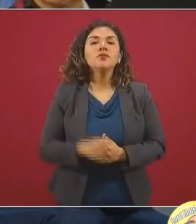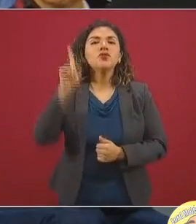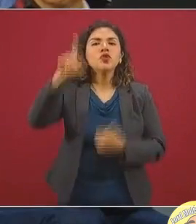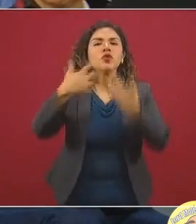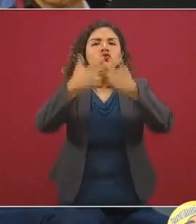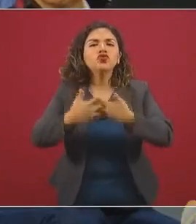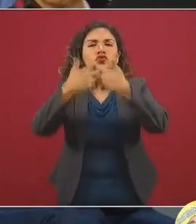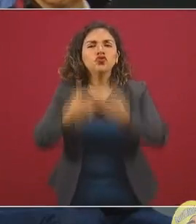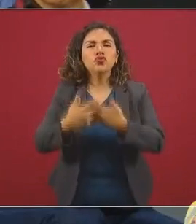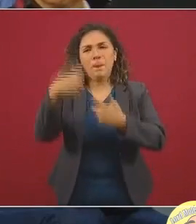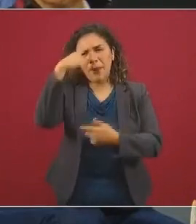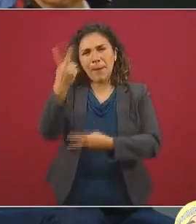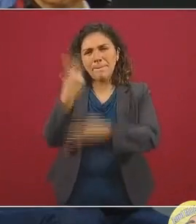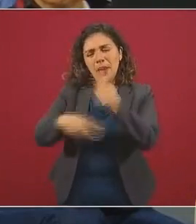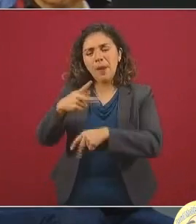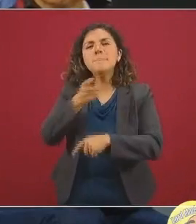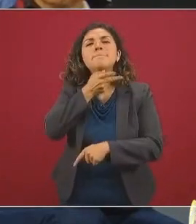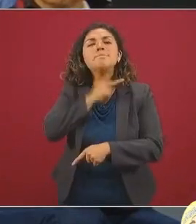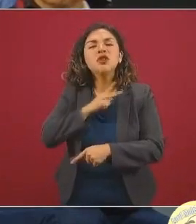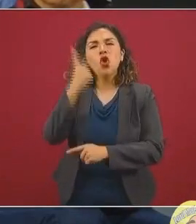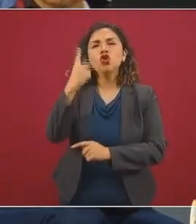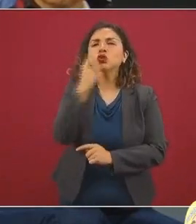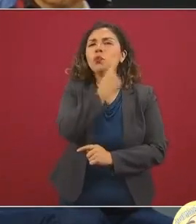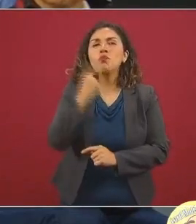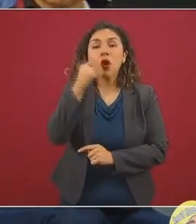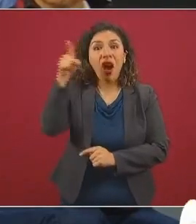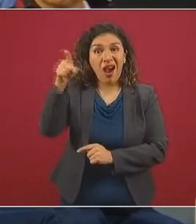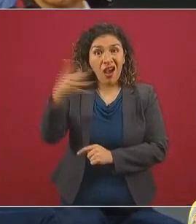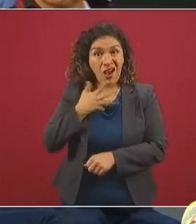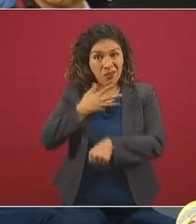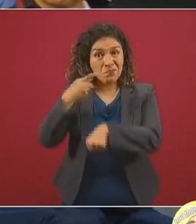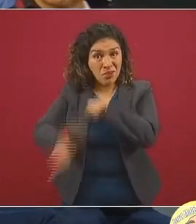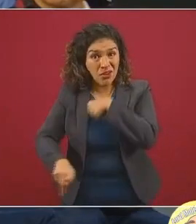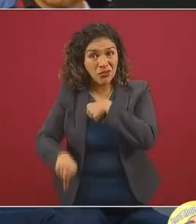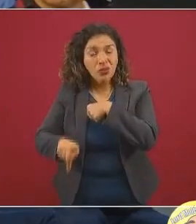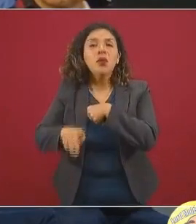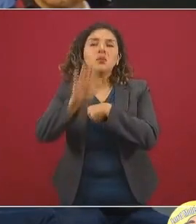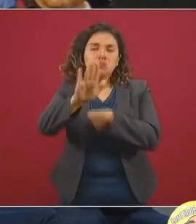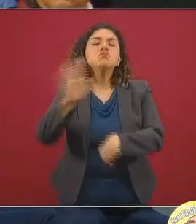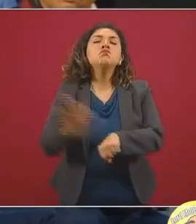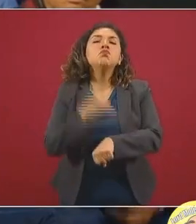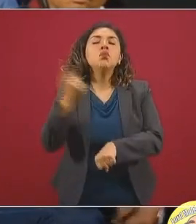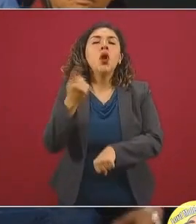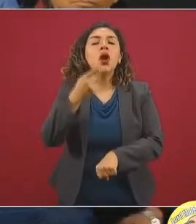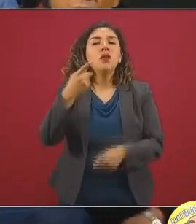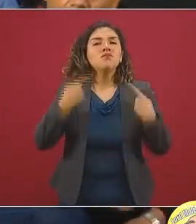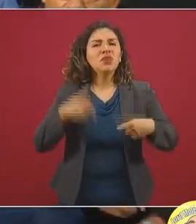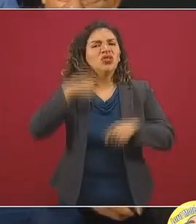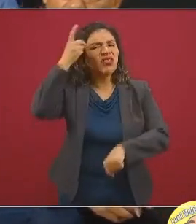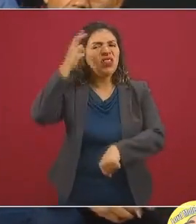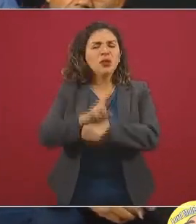refinería Dos Bocas se va a ver afectada, le digo, porque también el director